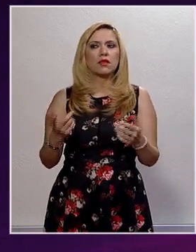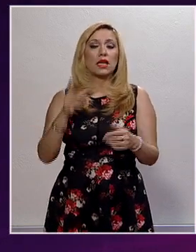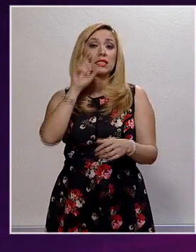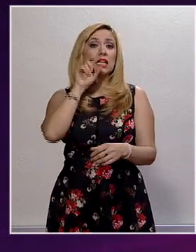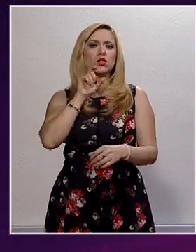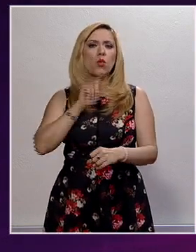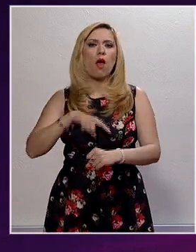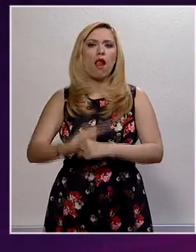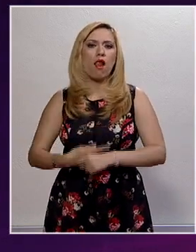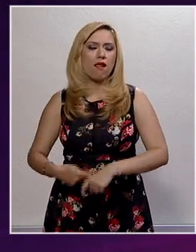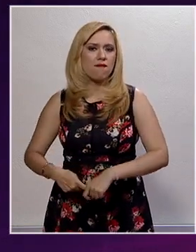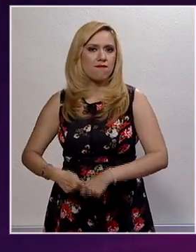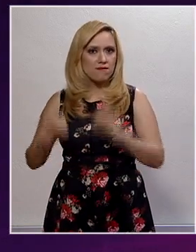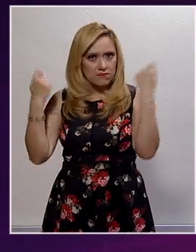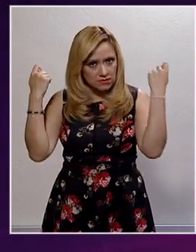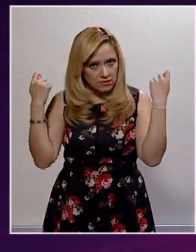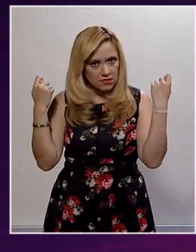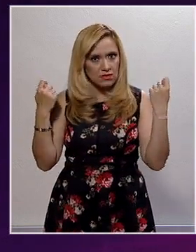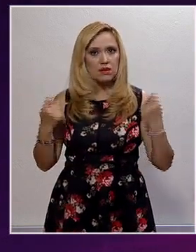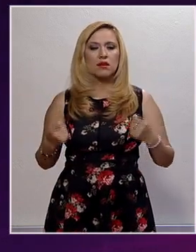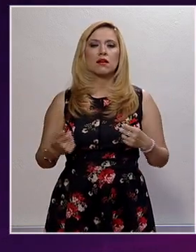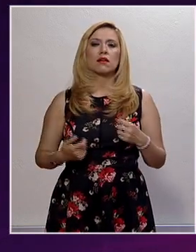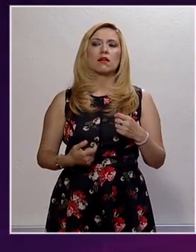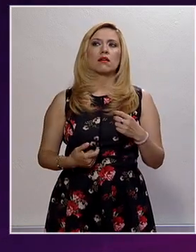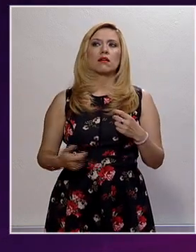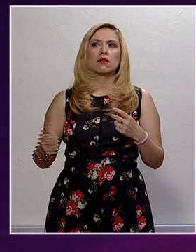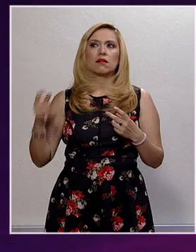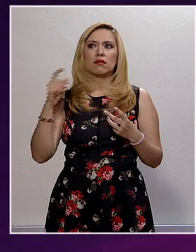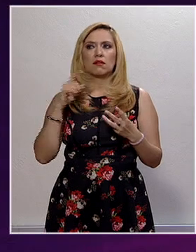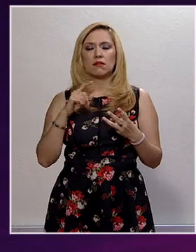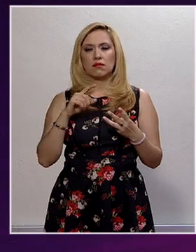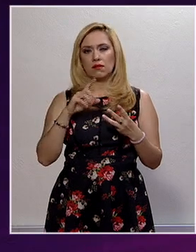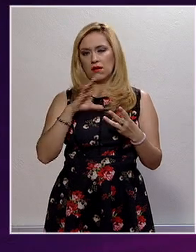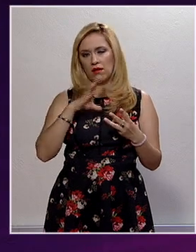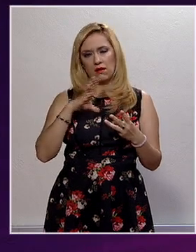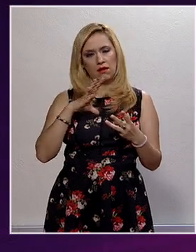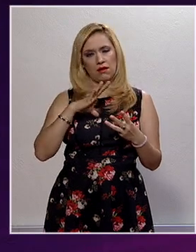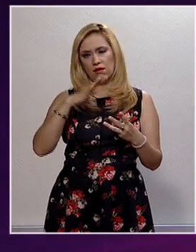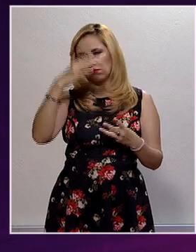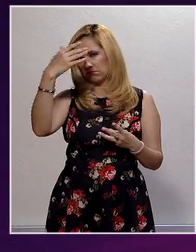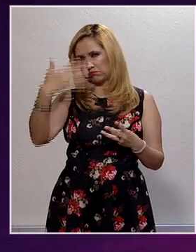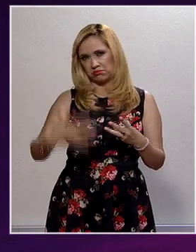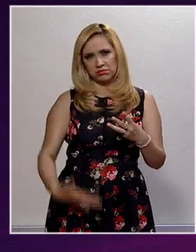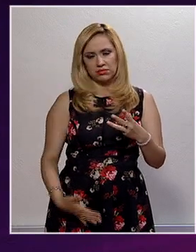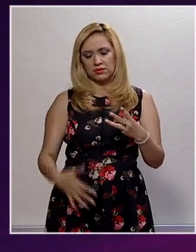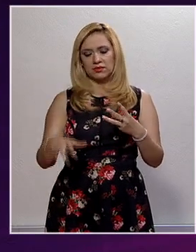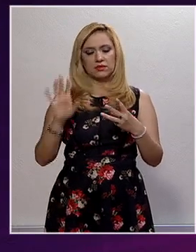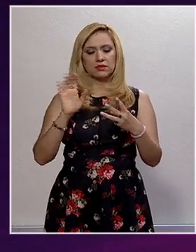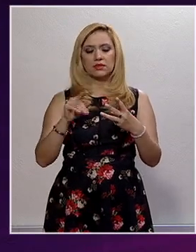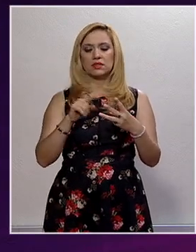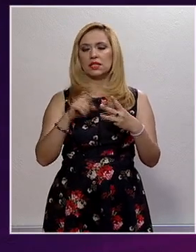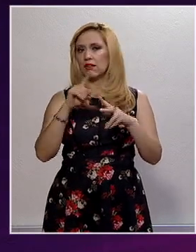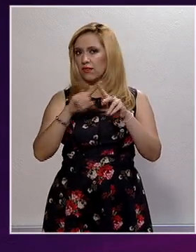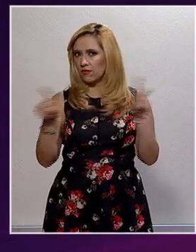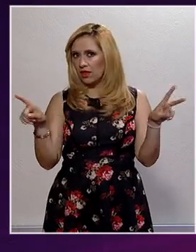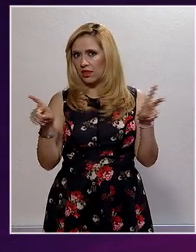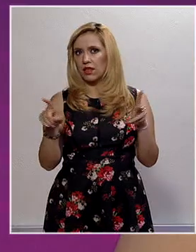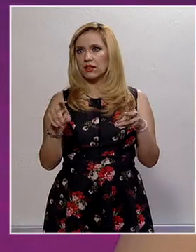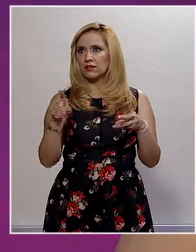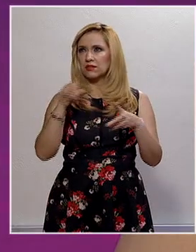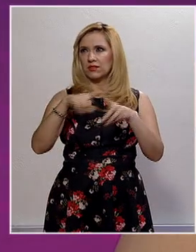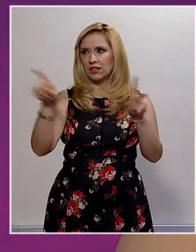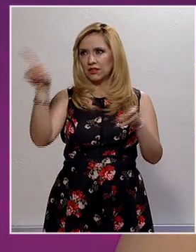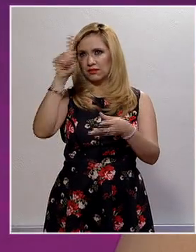sexual sistemático, ¿no? Julia Monares tiene una clasificación, distintas autoras